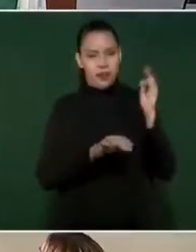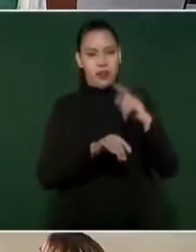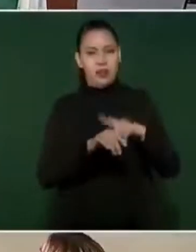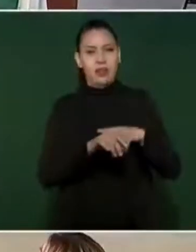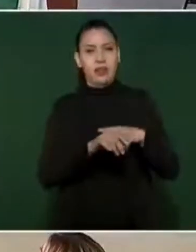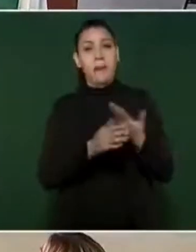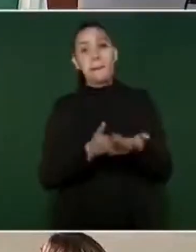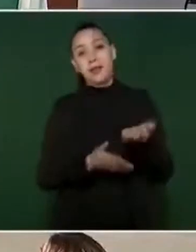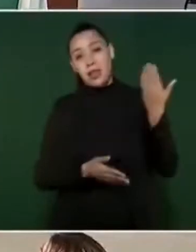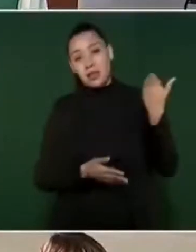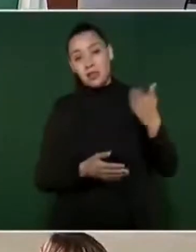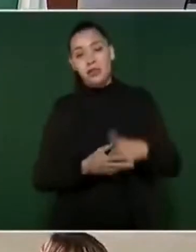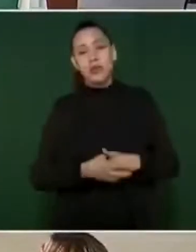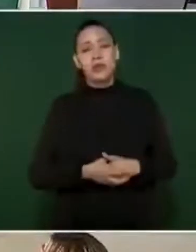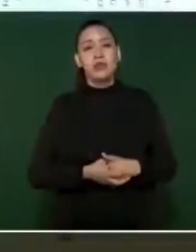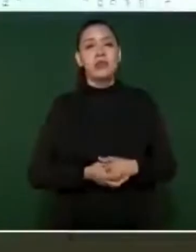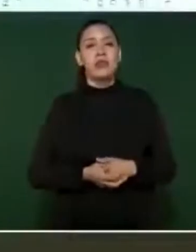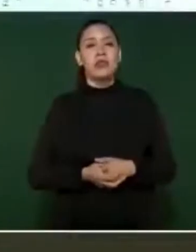Antes